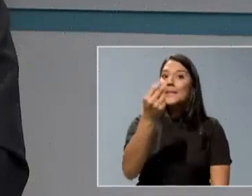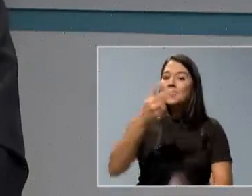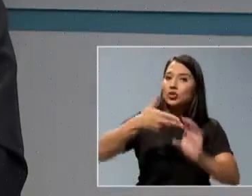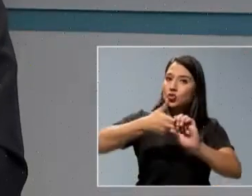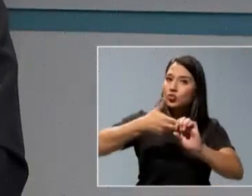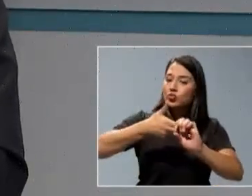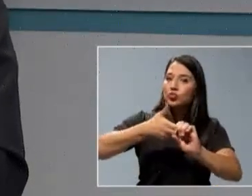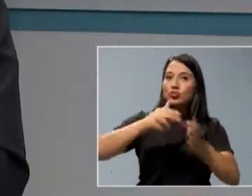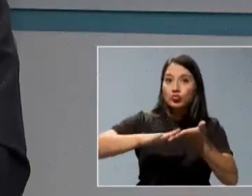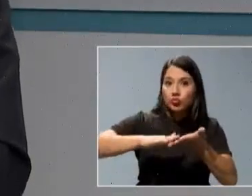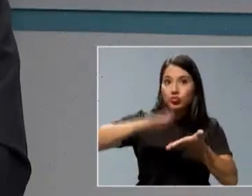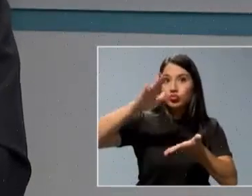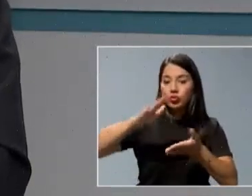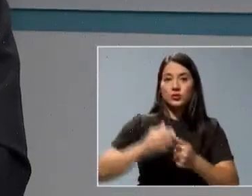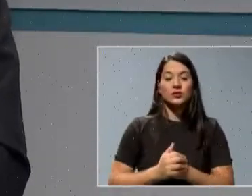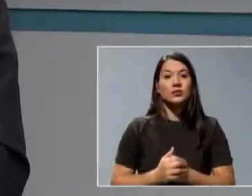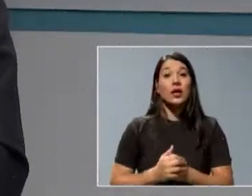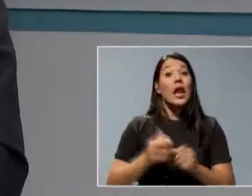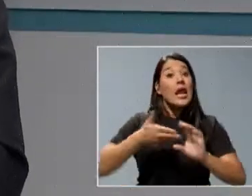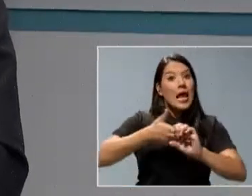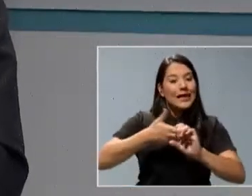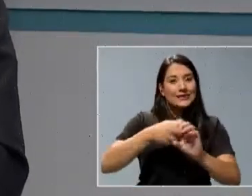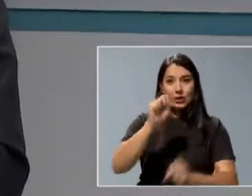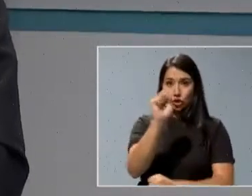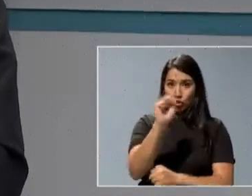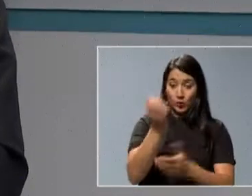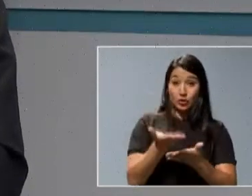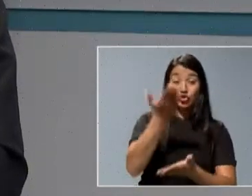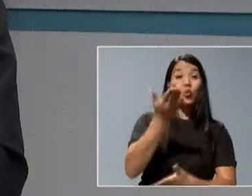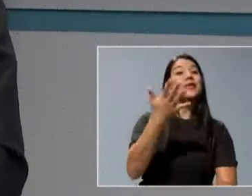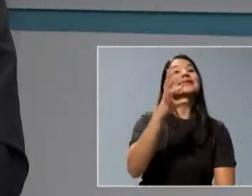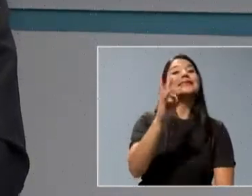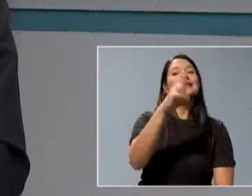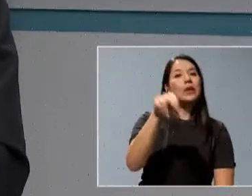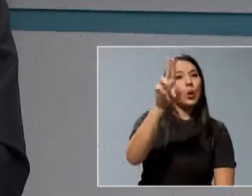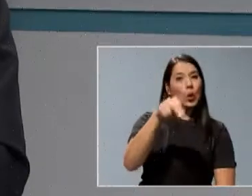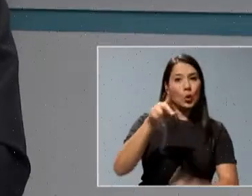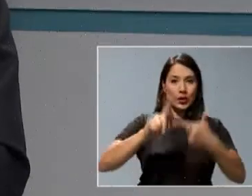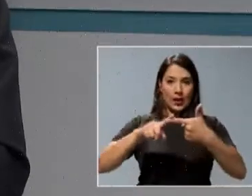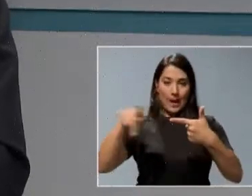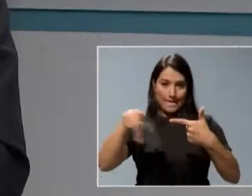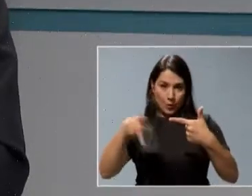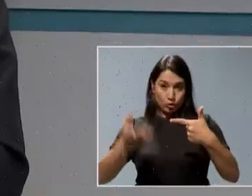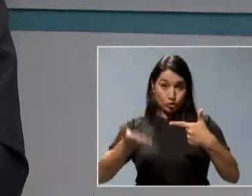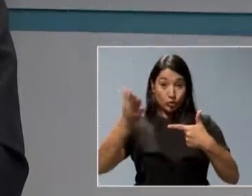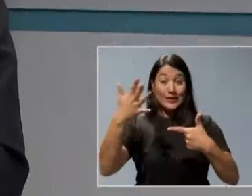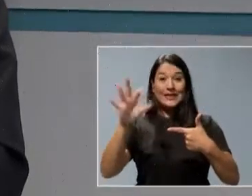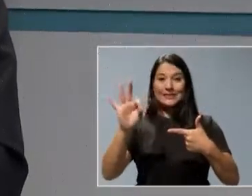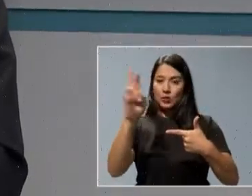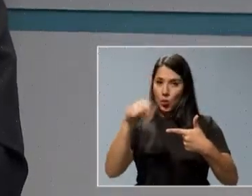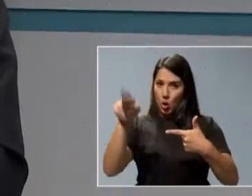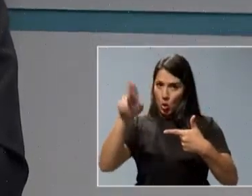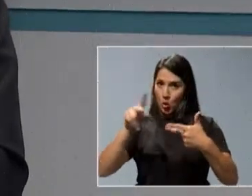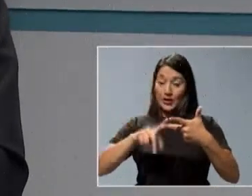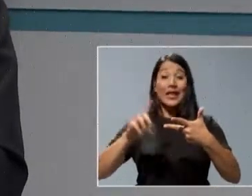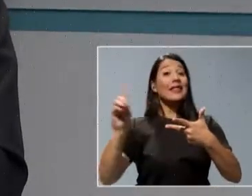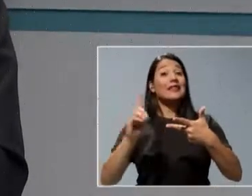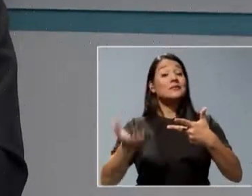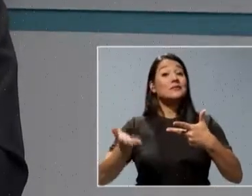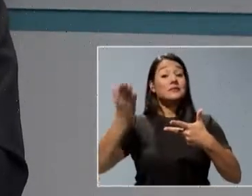combustibles aumentará. La gasolina super subirá 17 colones, la plus 19 colones y el